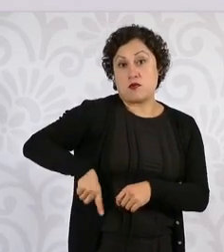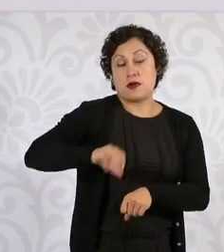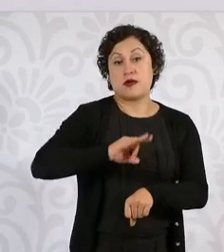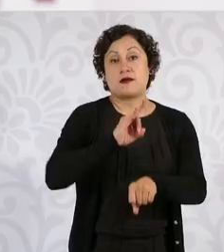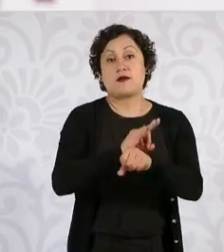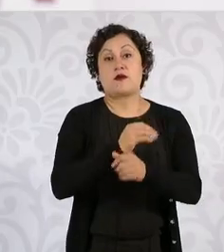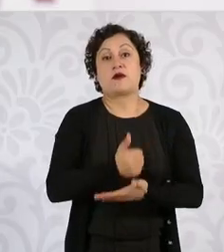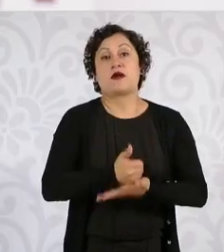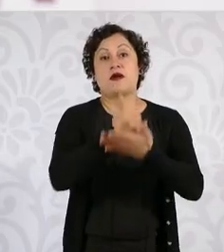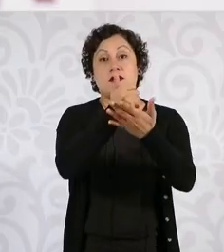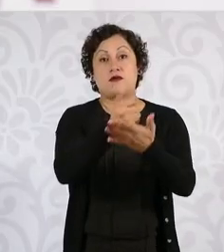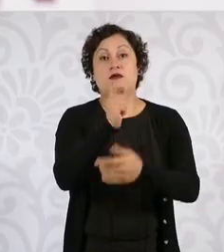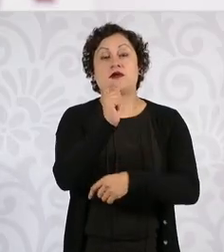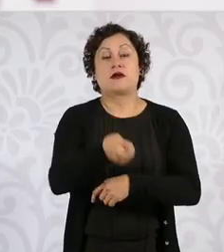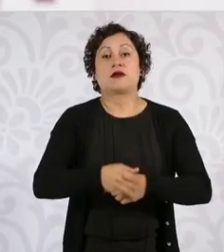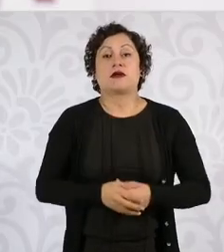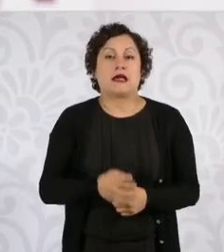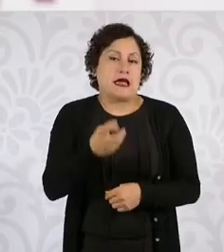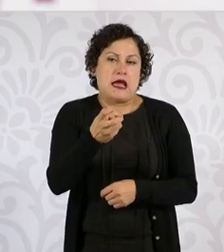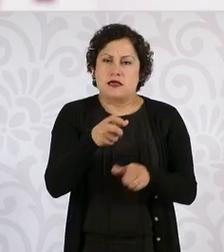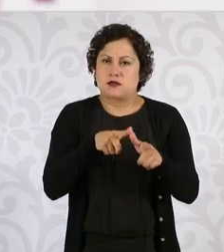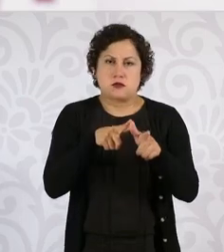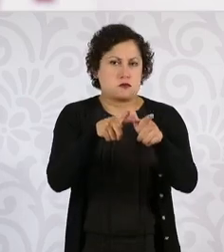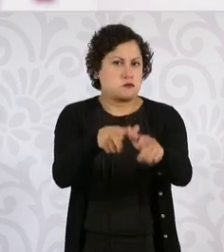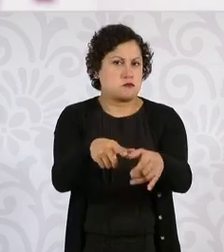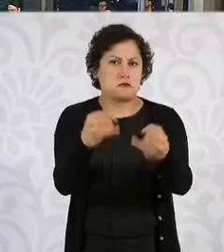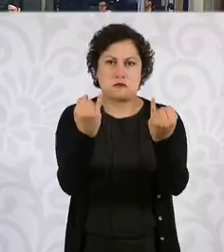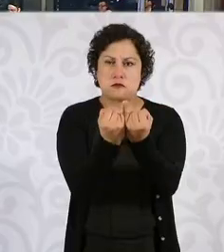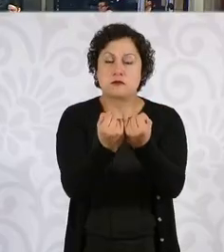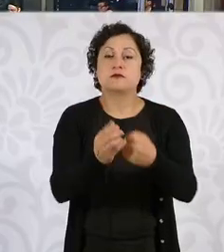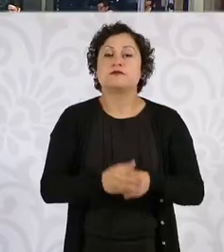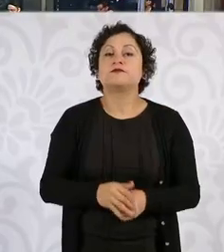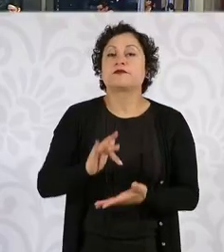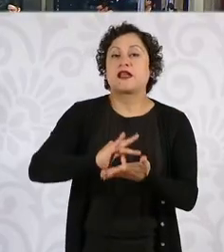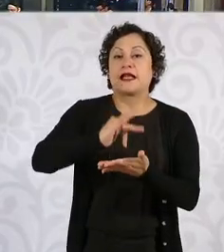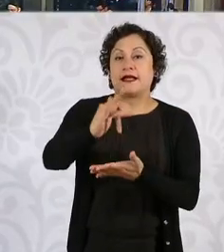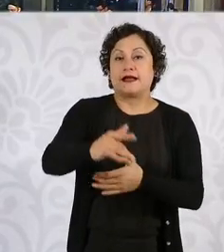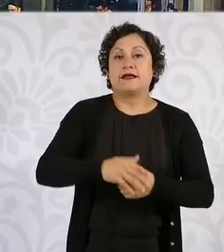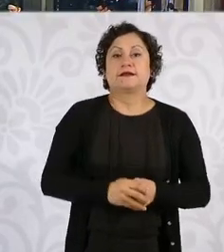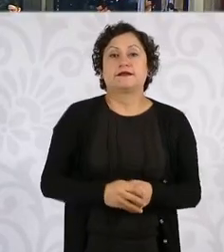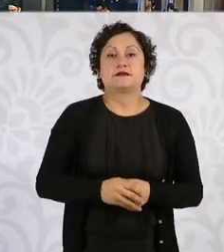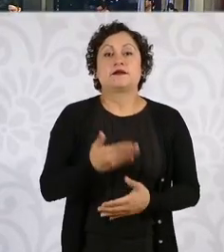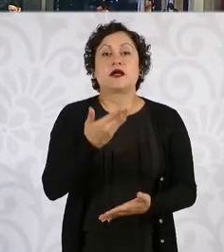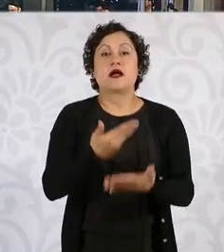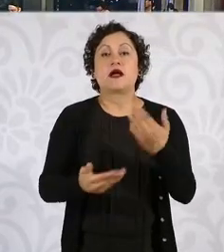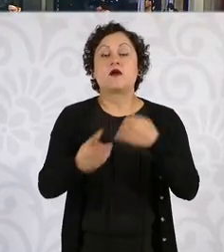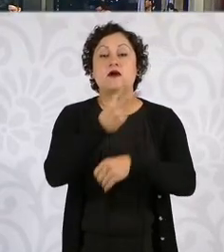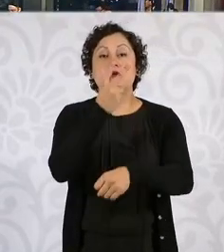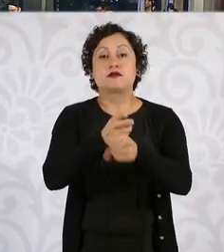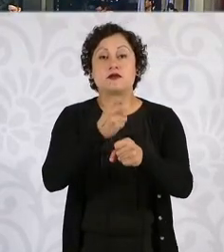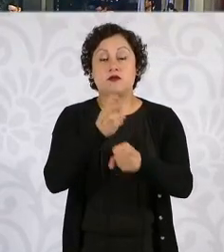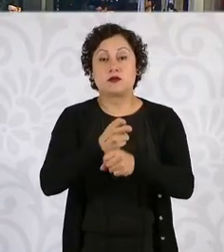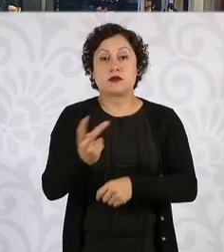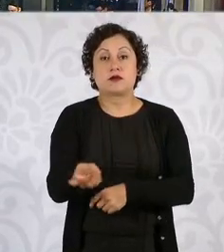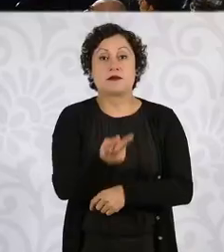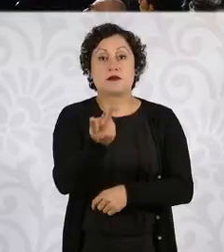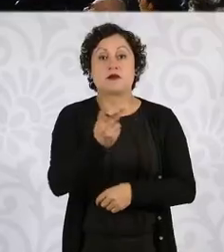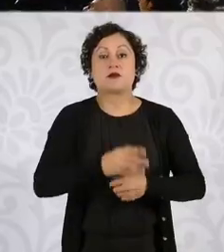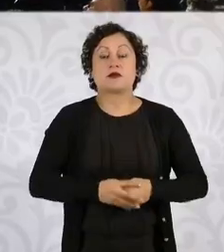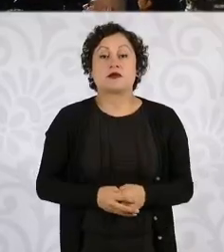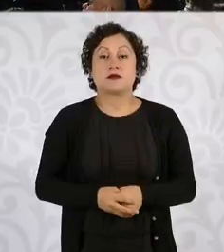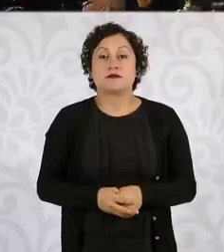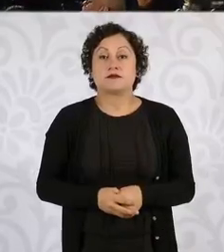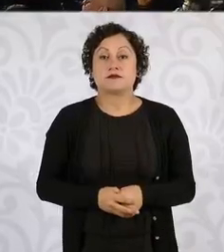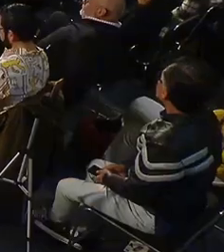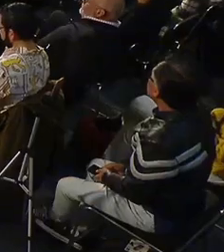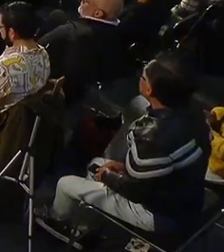de Electricidad. Esos se van a mantener. Gracias. Y ya como segunda pregunta, apenas